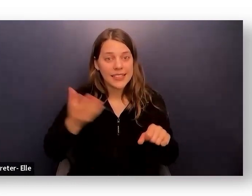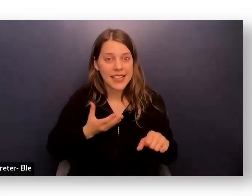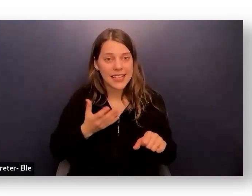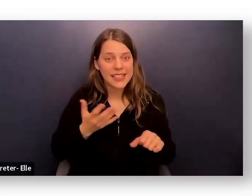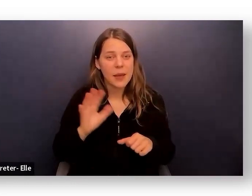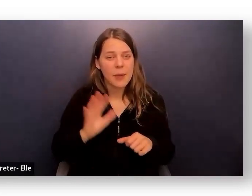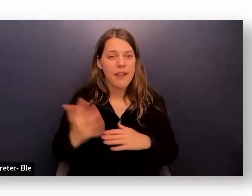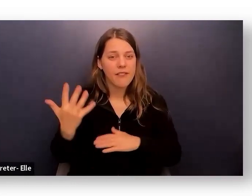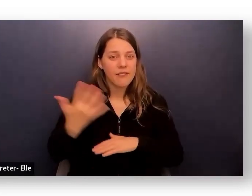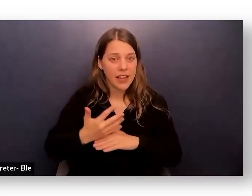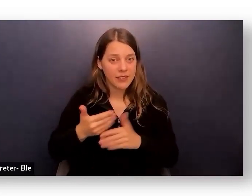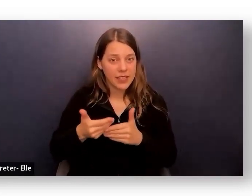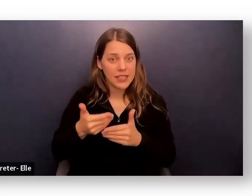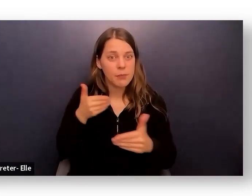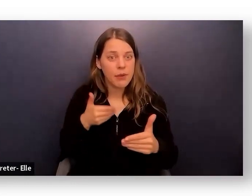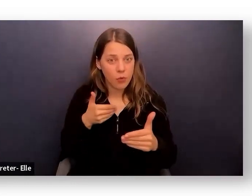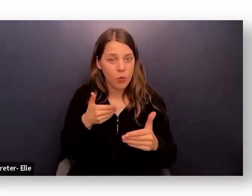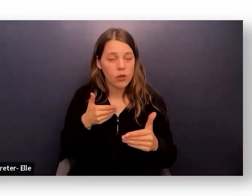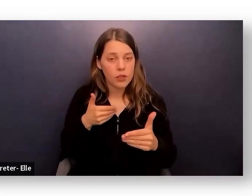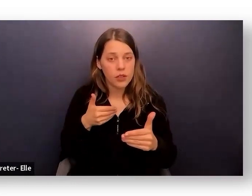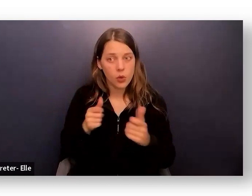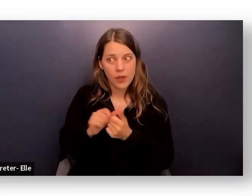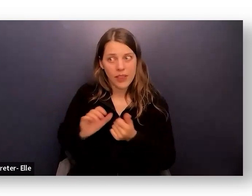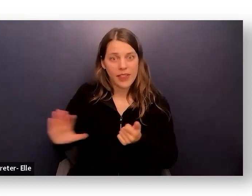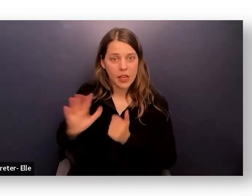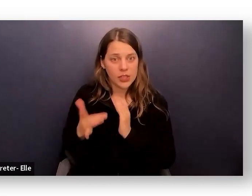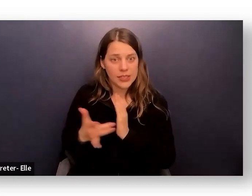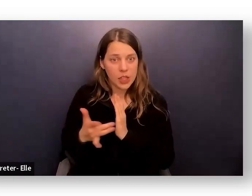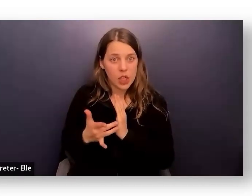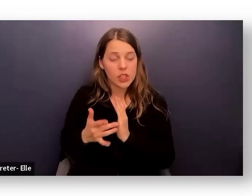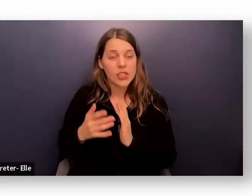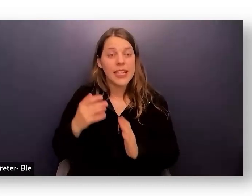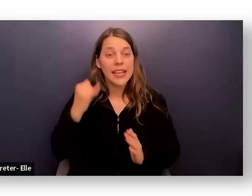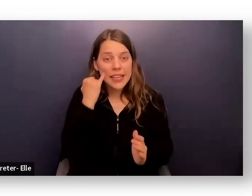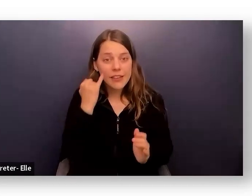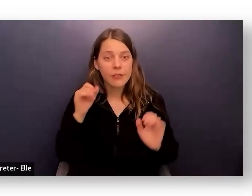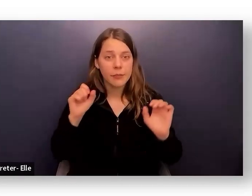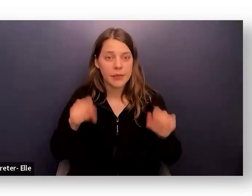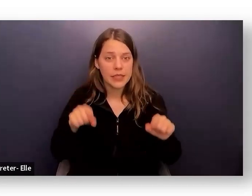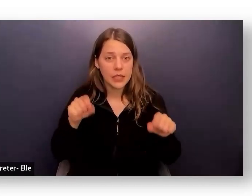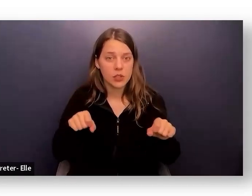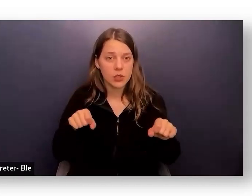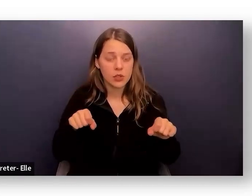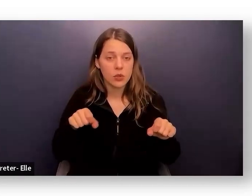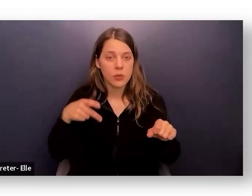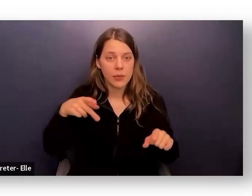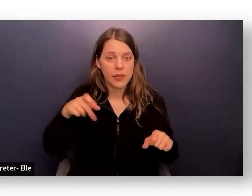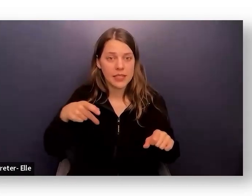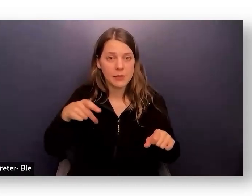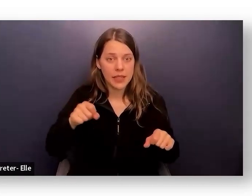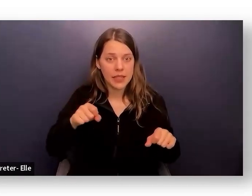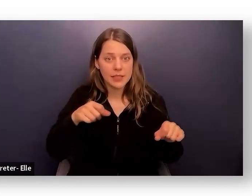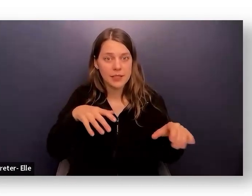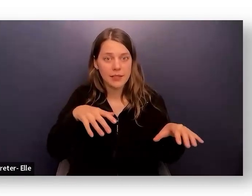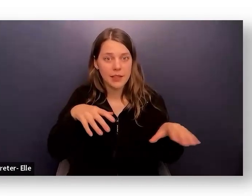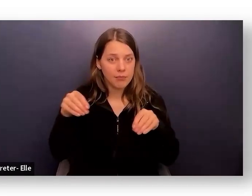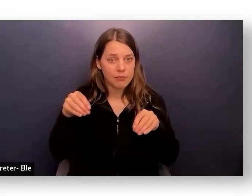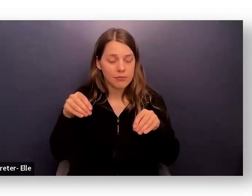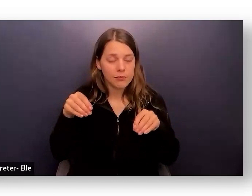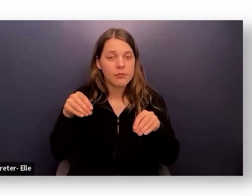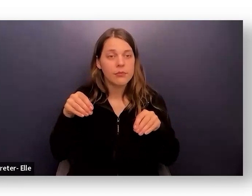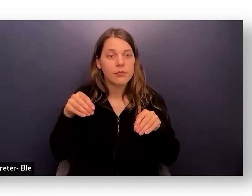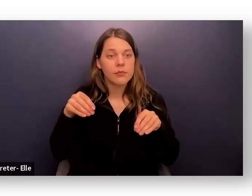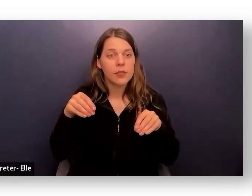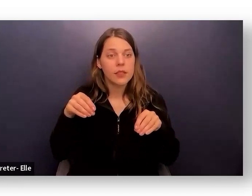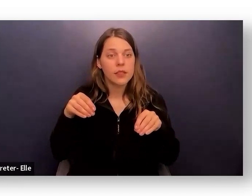verificamos. La meteorología, ellos nos pueden decir con 5 días de anticipación si posiblemente vamos a